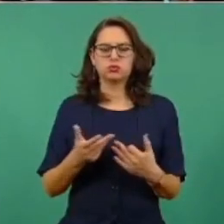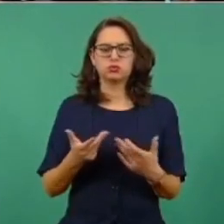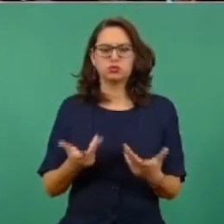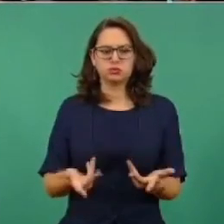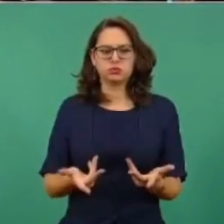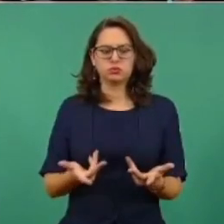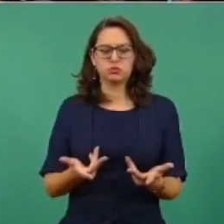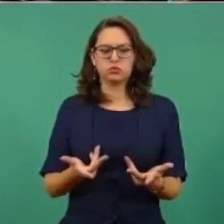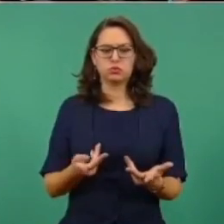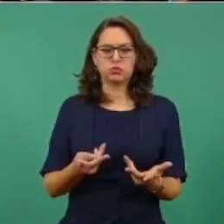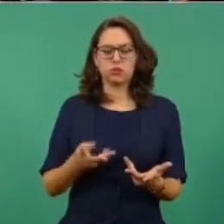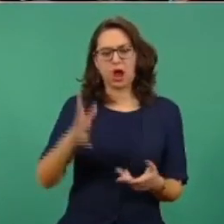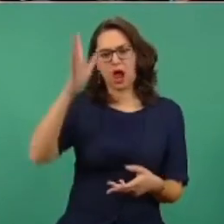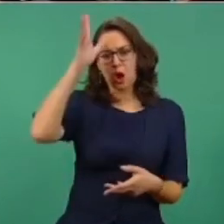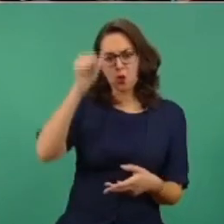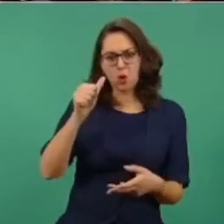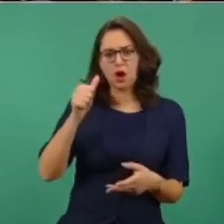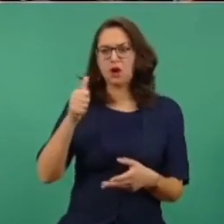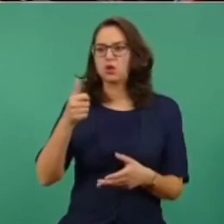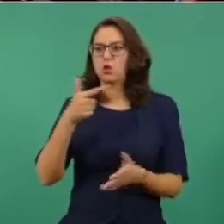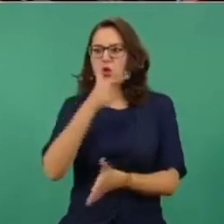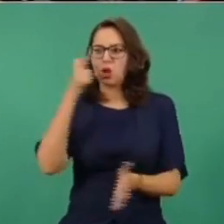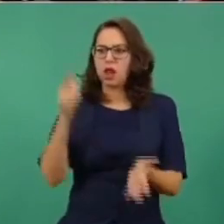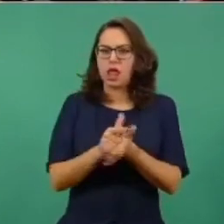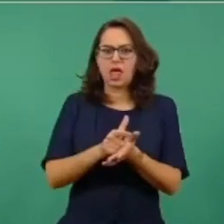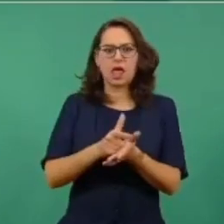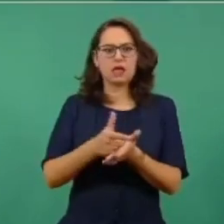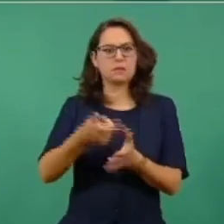el fallo legal,